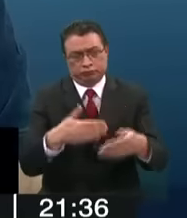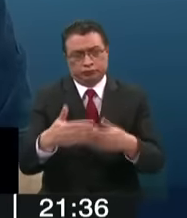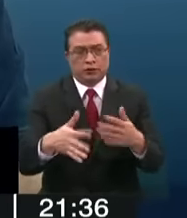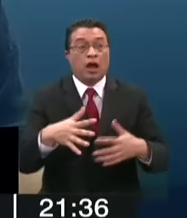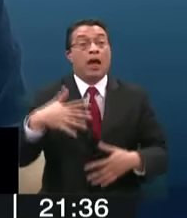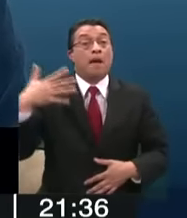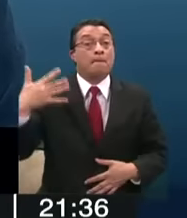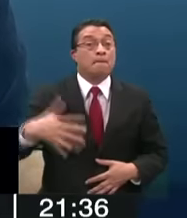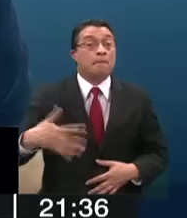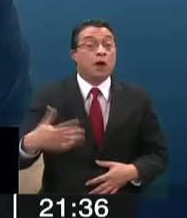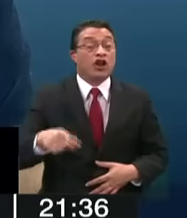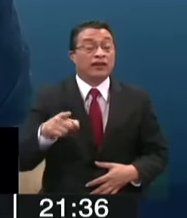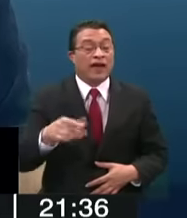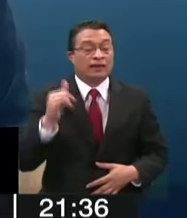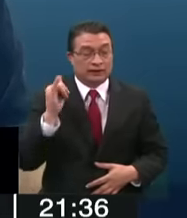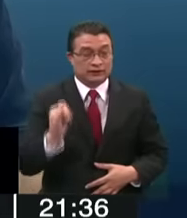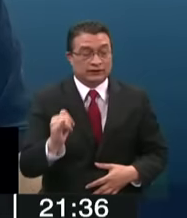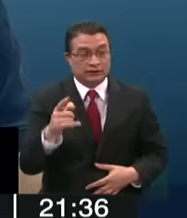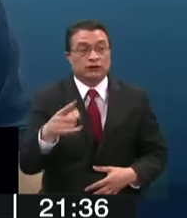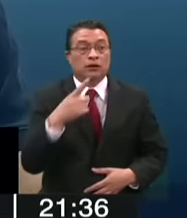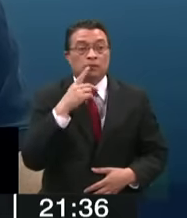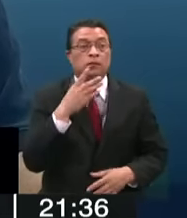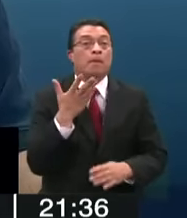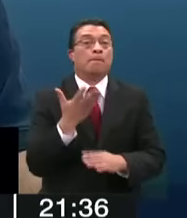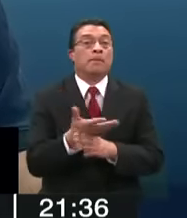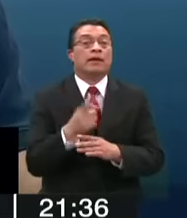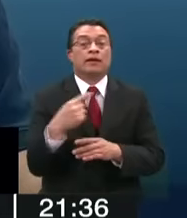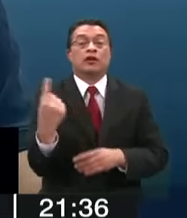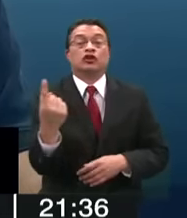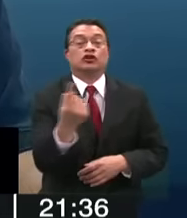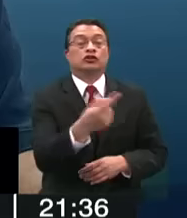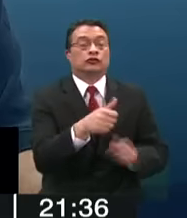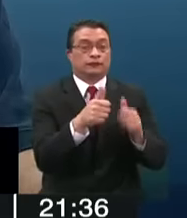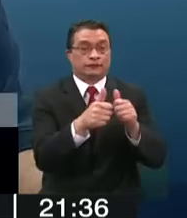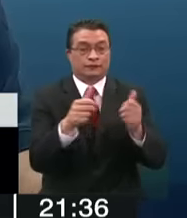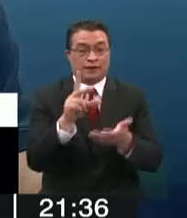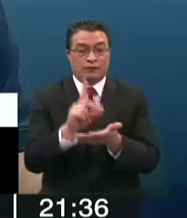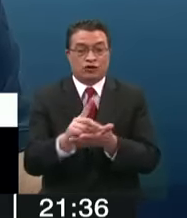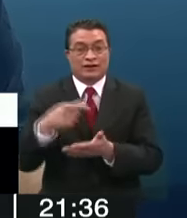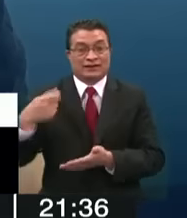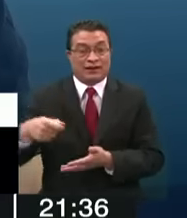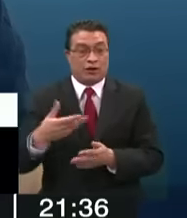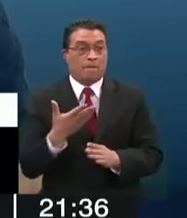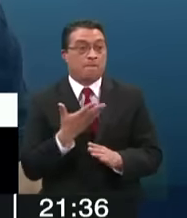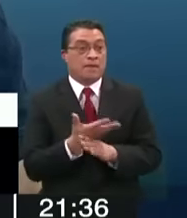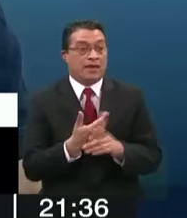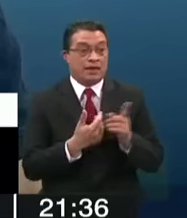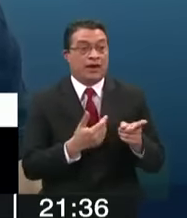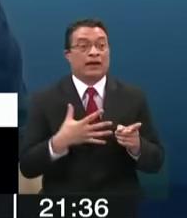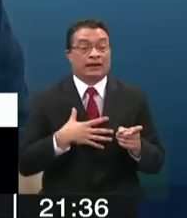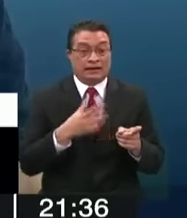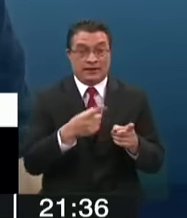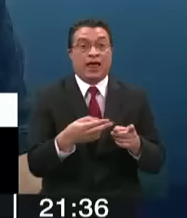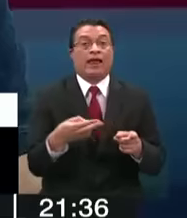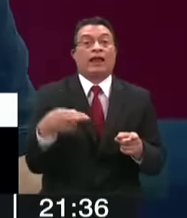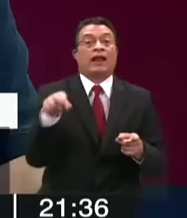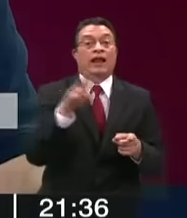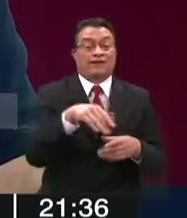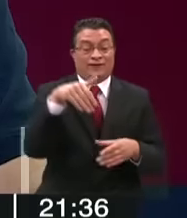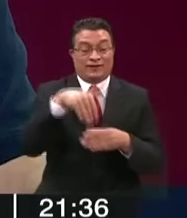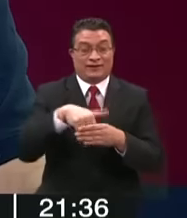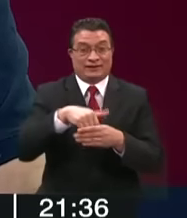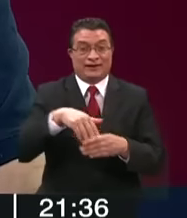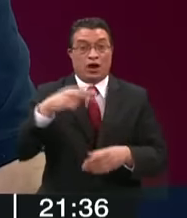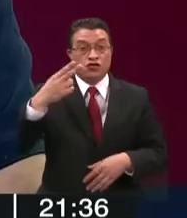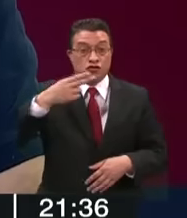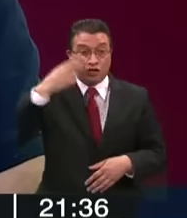ha sido en esto el requisito que le planteamos a nuestros parlamentarios, los que quieren ir a la elección en